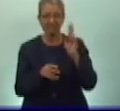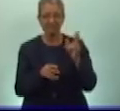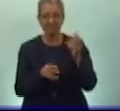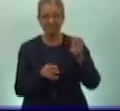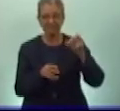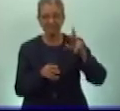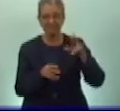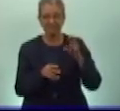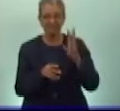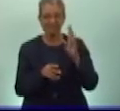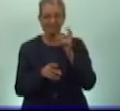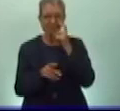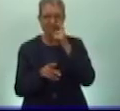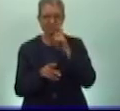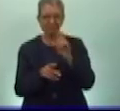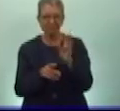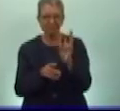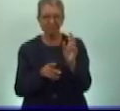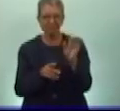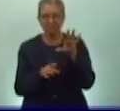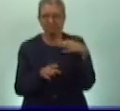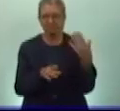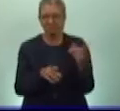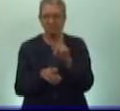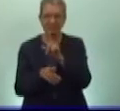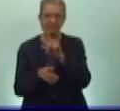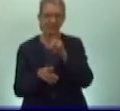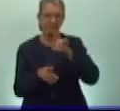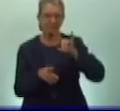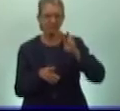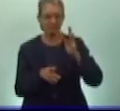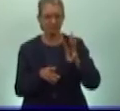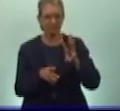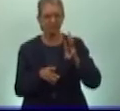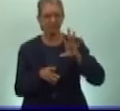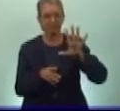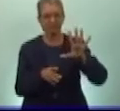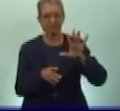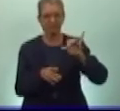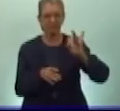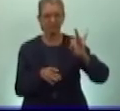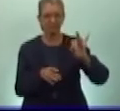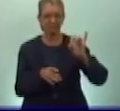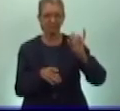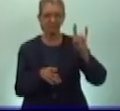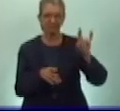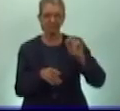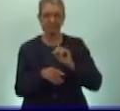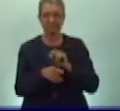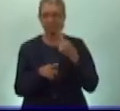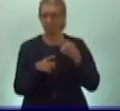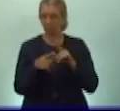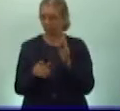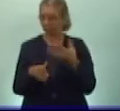7 o 9. Con relación a los números impares, los invito entonces a realizar la siguiente